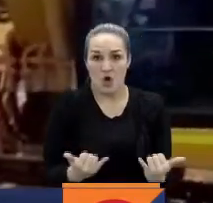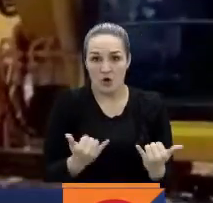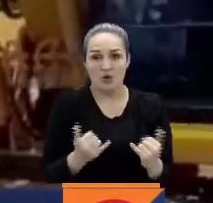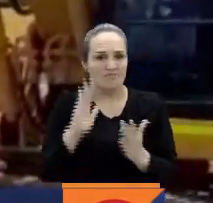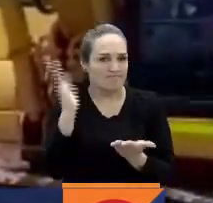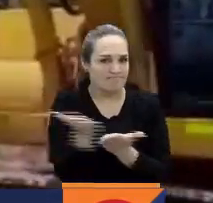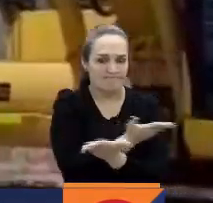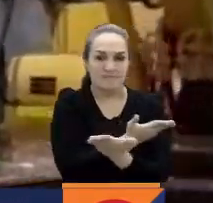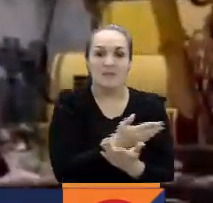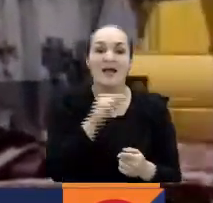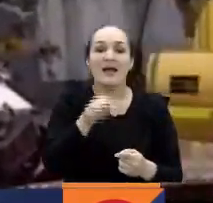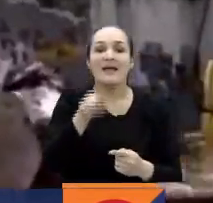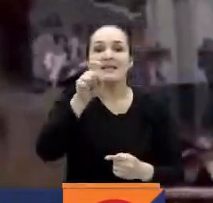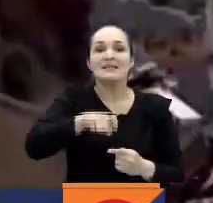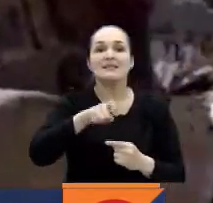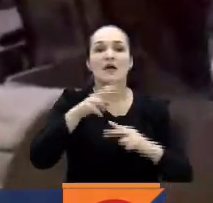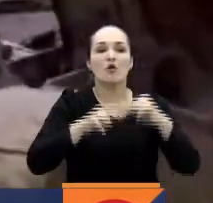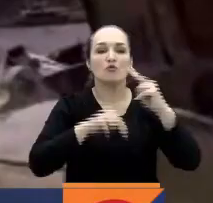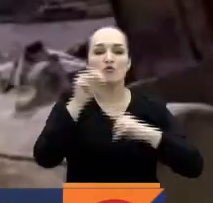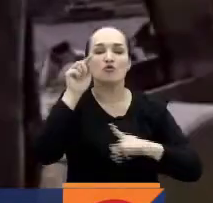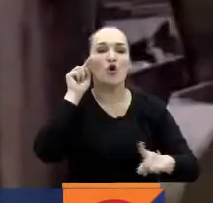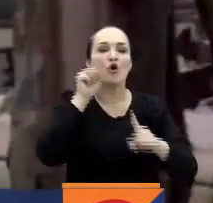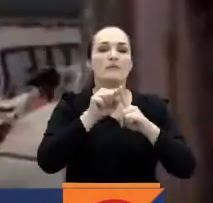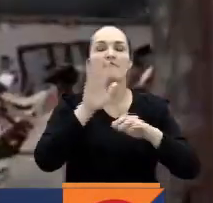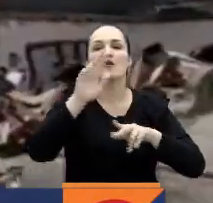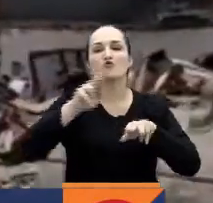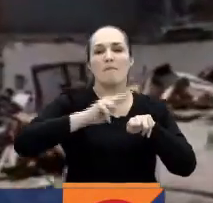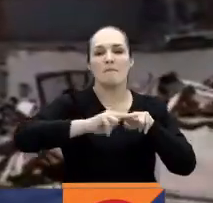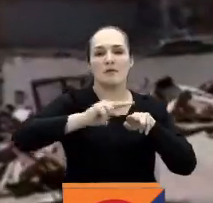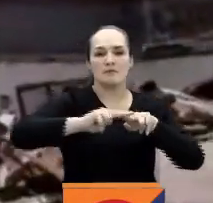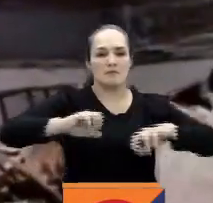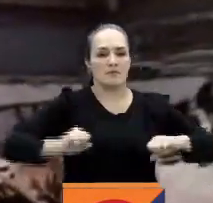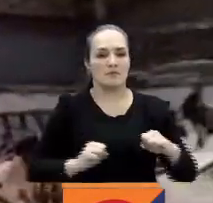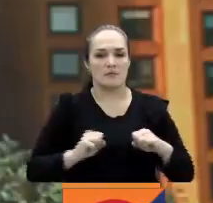construcción de la primera línea del metro de Bogotá.